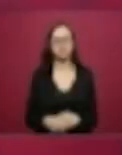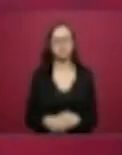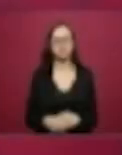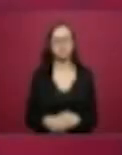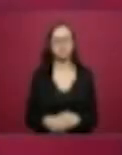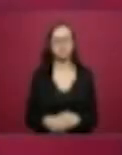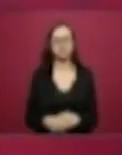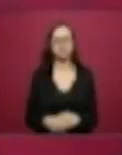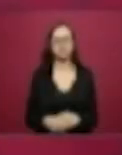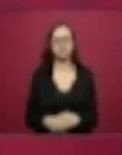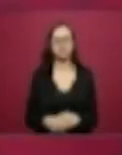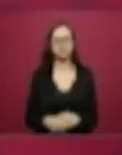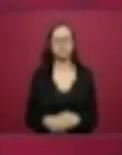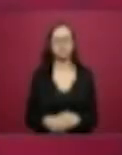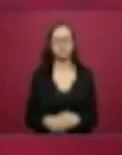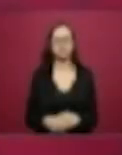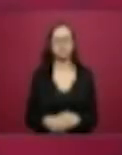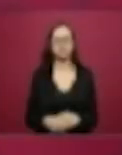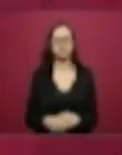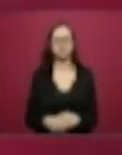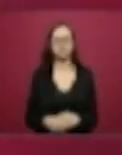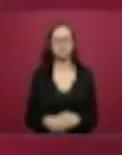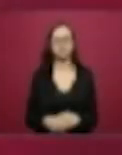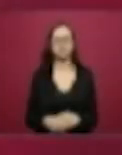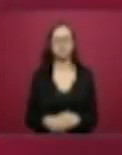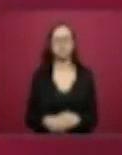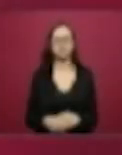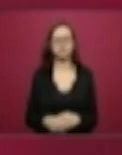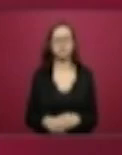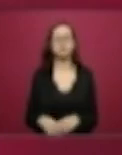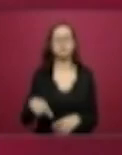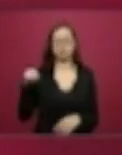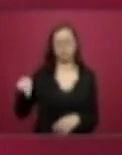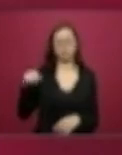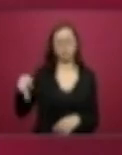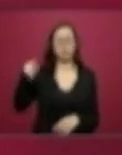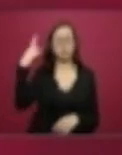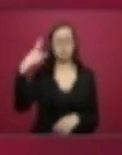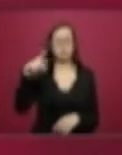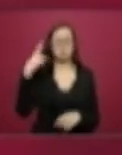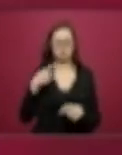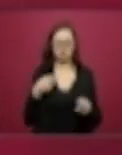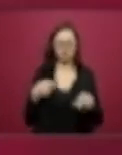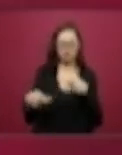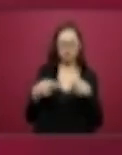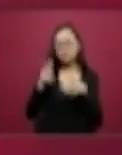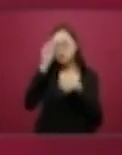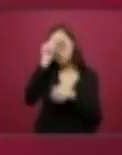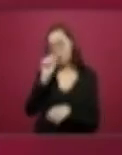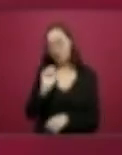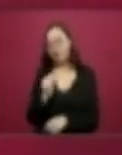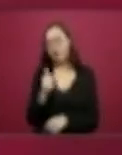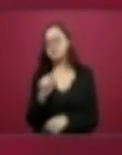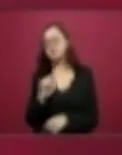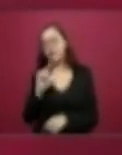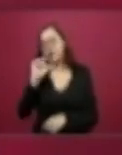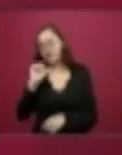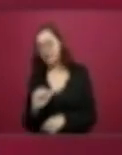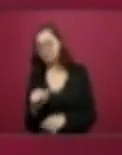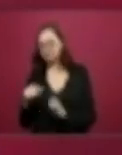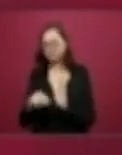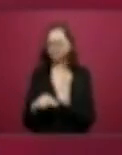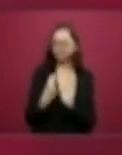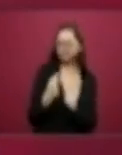o sea hay varios países y se aplicó bien pero las mañas del pasado mira yo creo que la conclusión es que